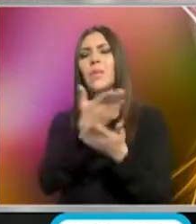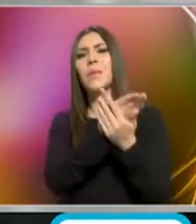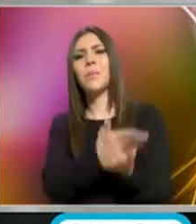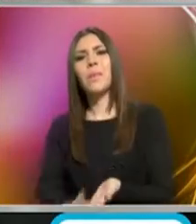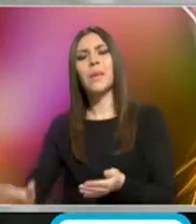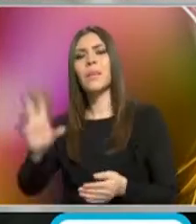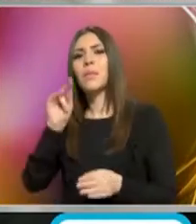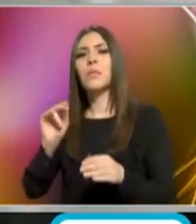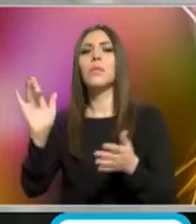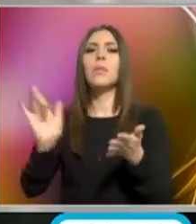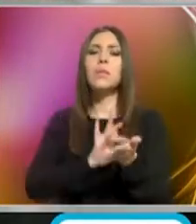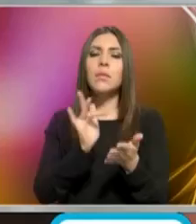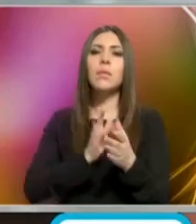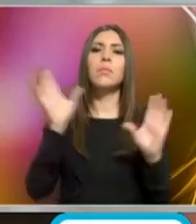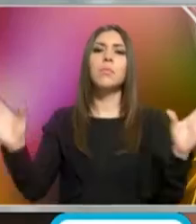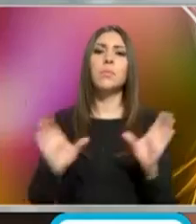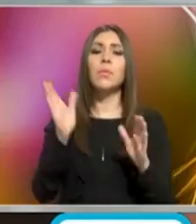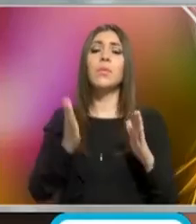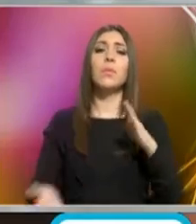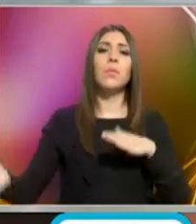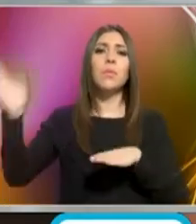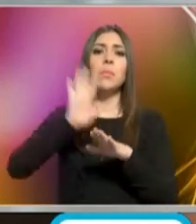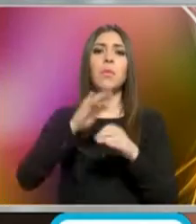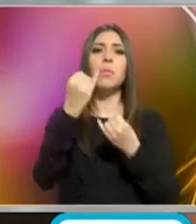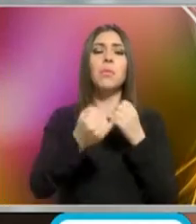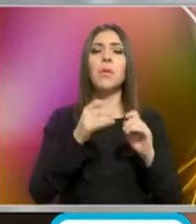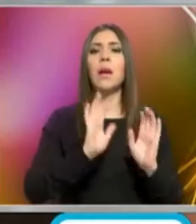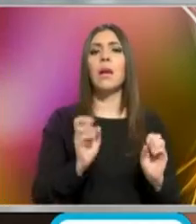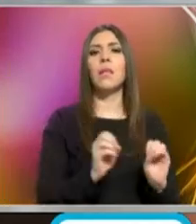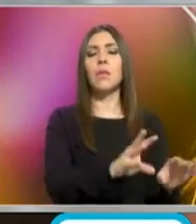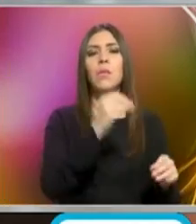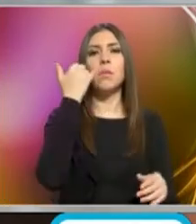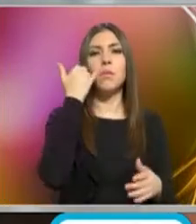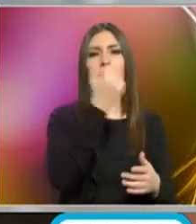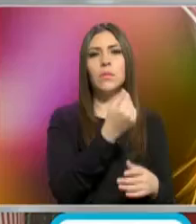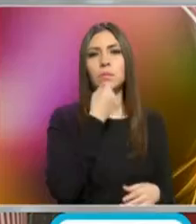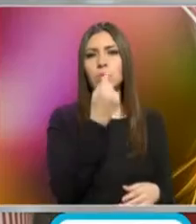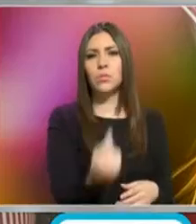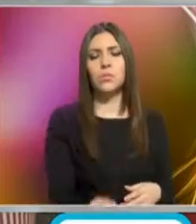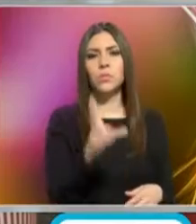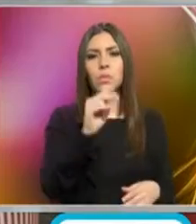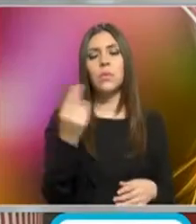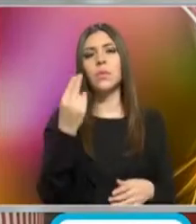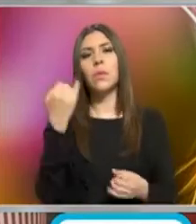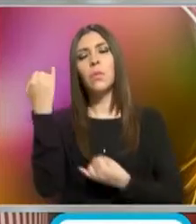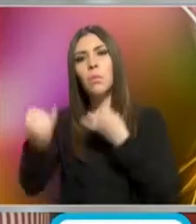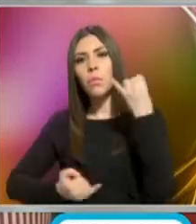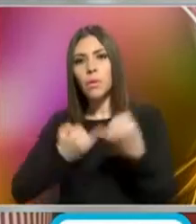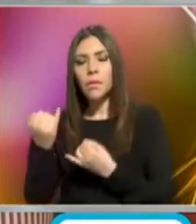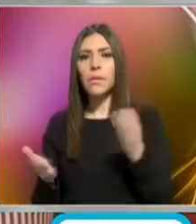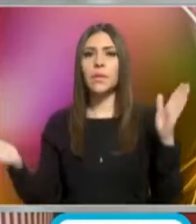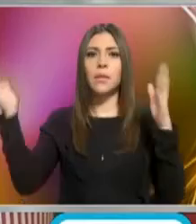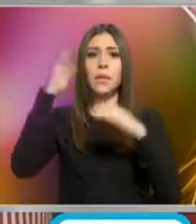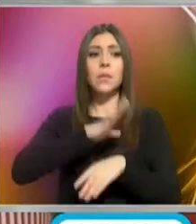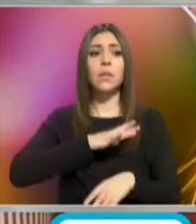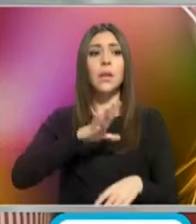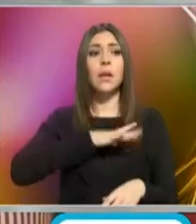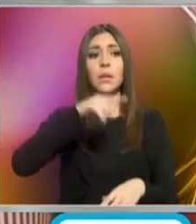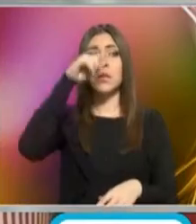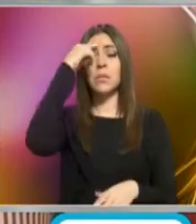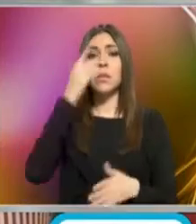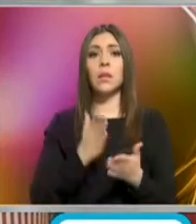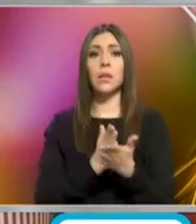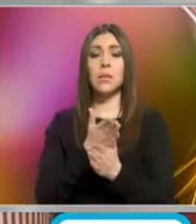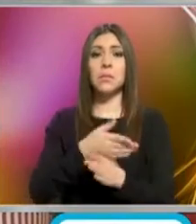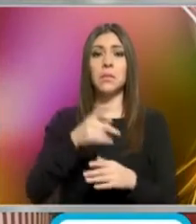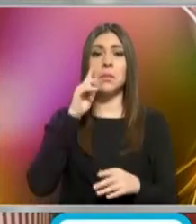No dejarles las tabletas todo el día como una herramienta de juego o los teléfonos celulares a edades tan cortas. Así es. Los niños están teniendo acceso a la pornografía aproximadamente